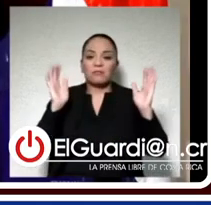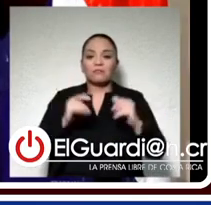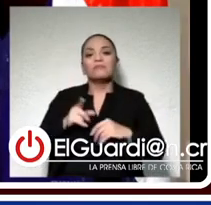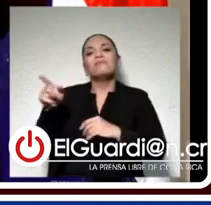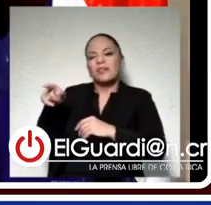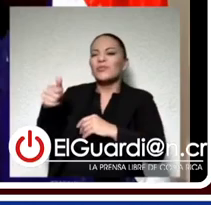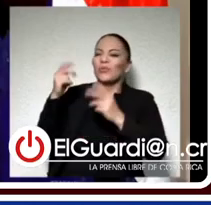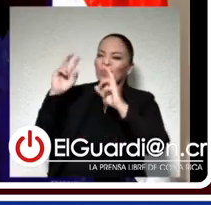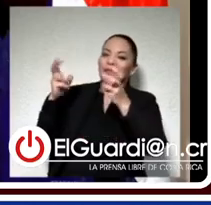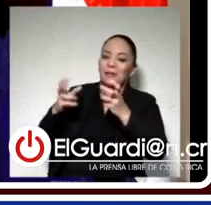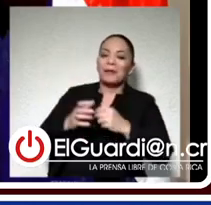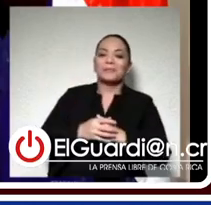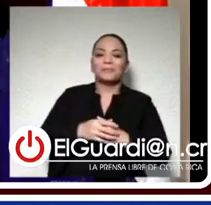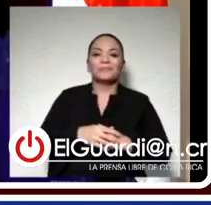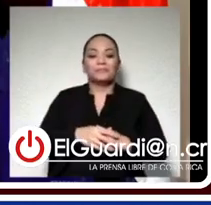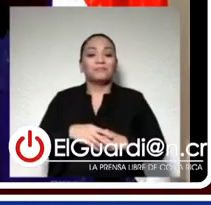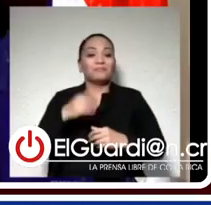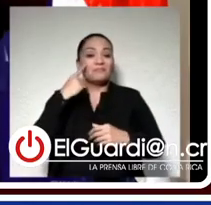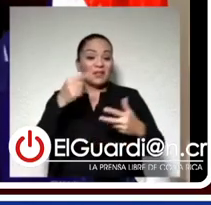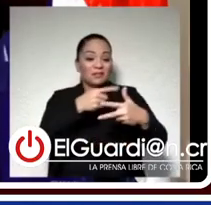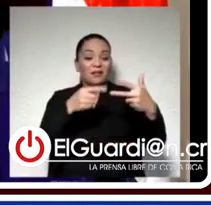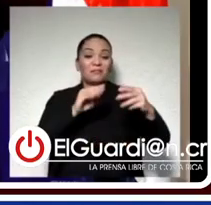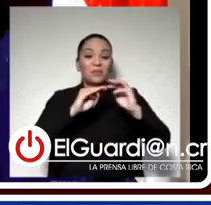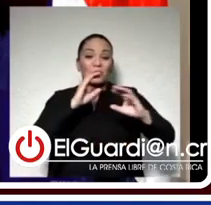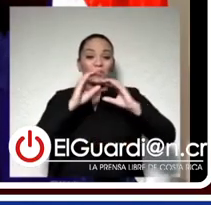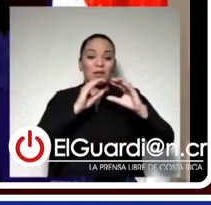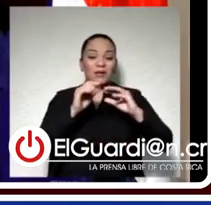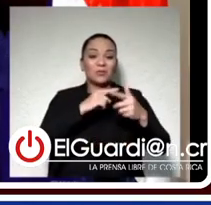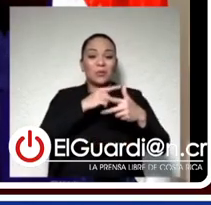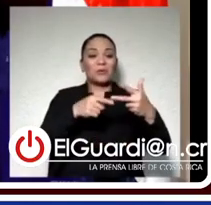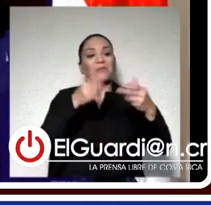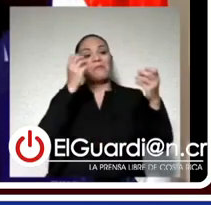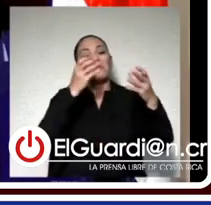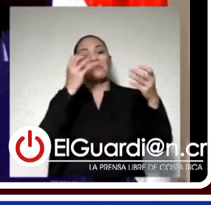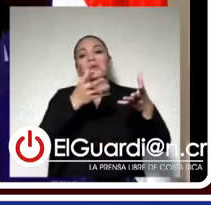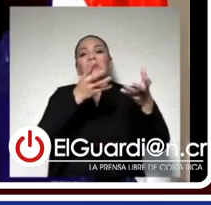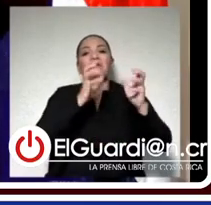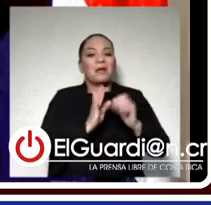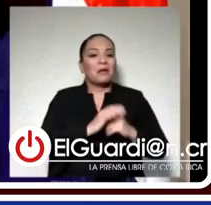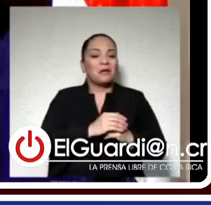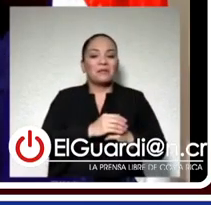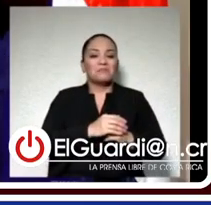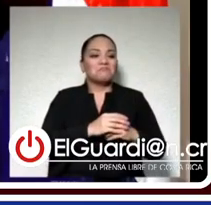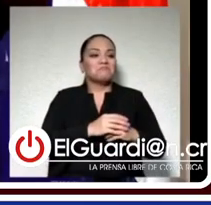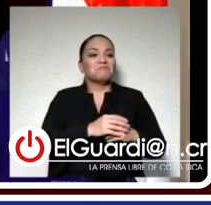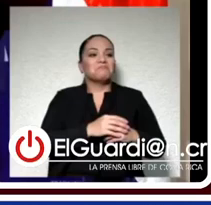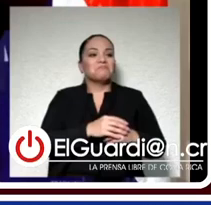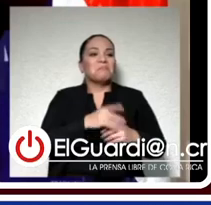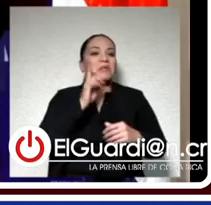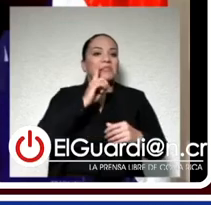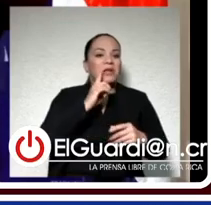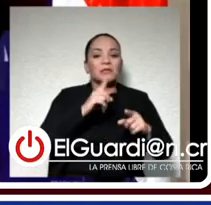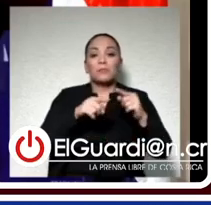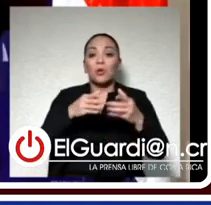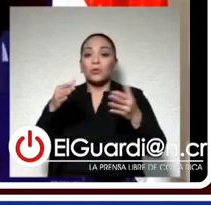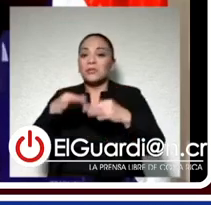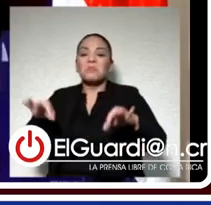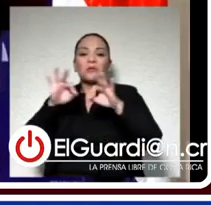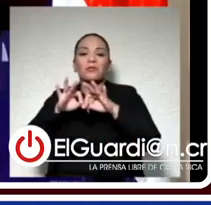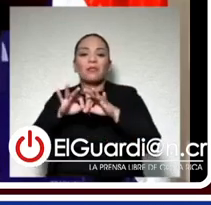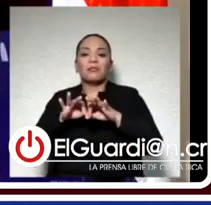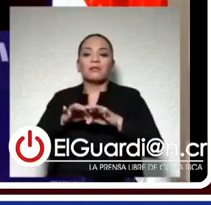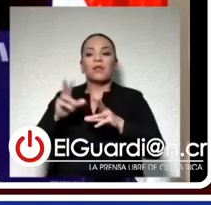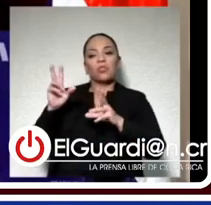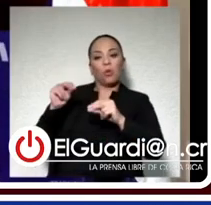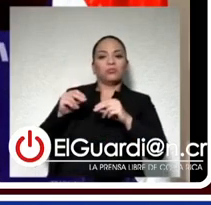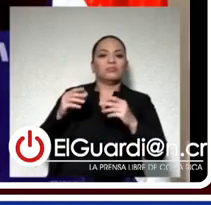Es lo mismo que hacen esos tres medios, reportan lo que quieren sin fundamento y las cosas importantes se lo podrían estar callando. Yo no sé porque yo no